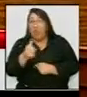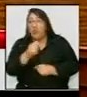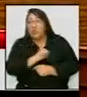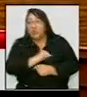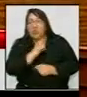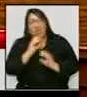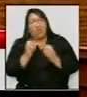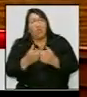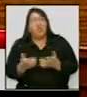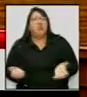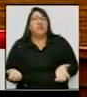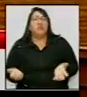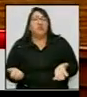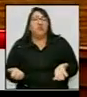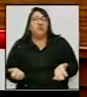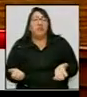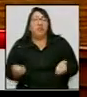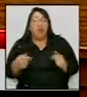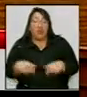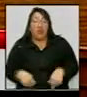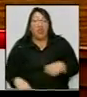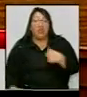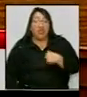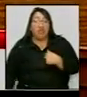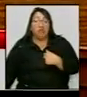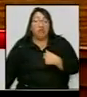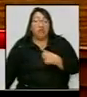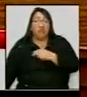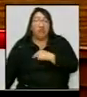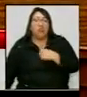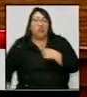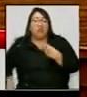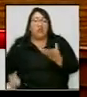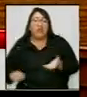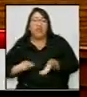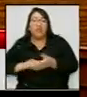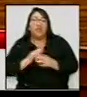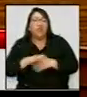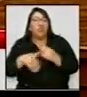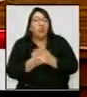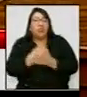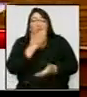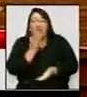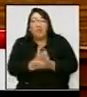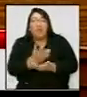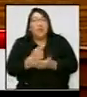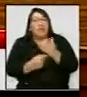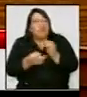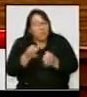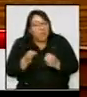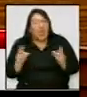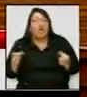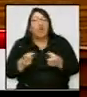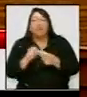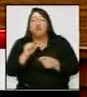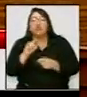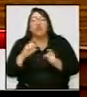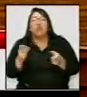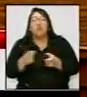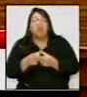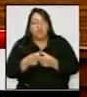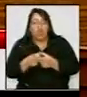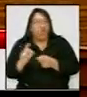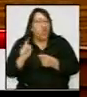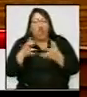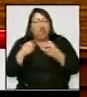es el Congreso, y aquí tenemos que dar un desentrampamiento al problema de que la subcomisión